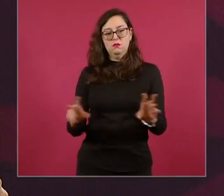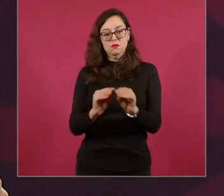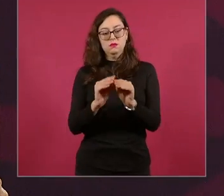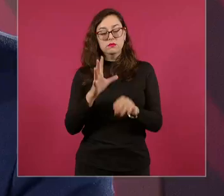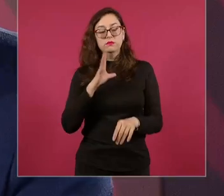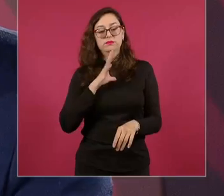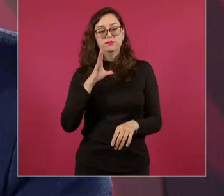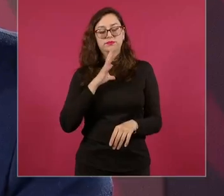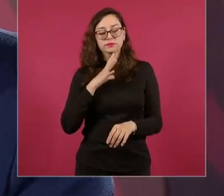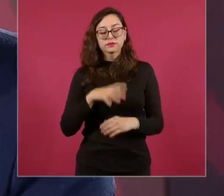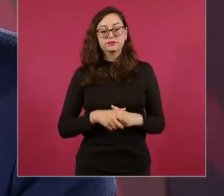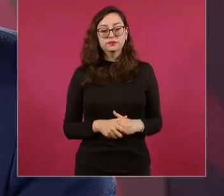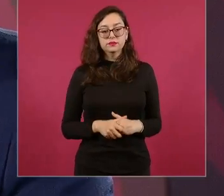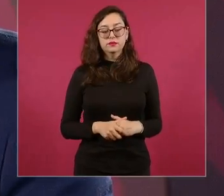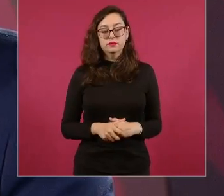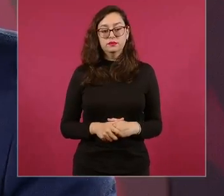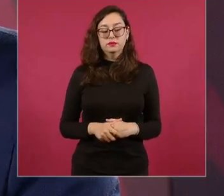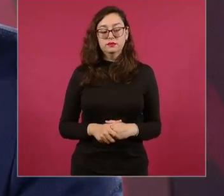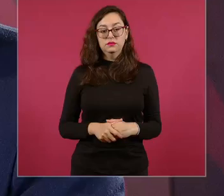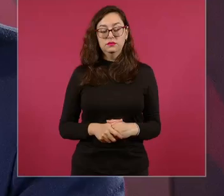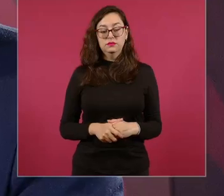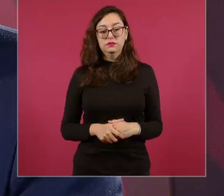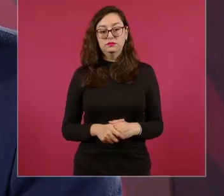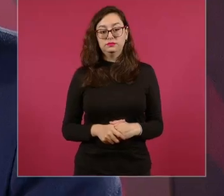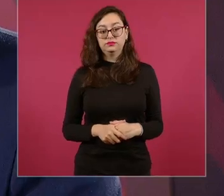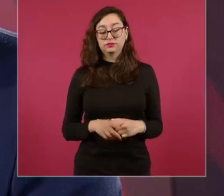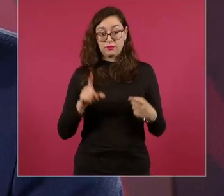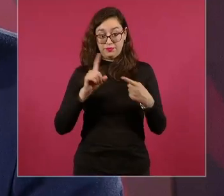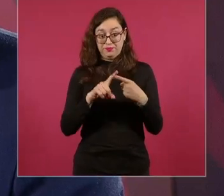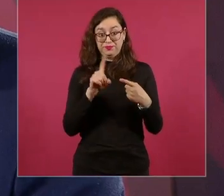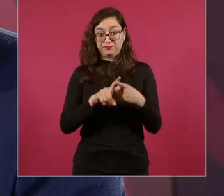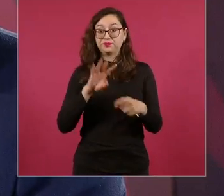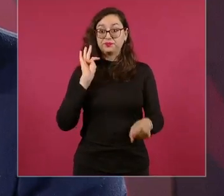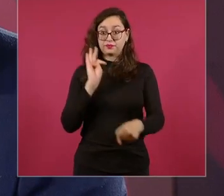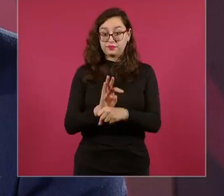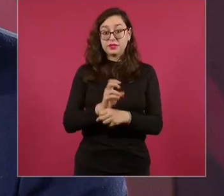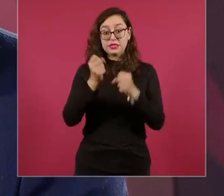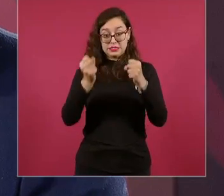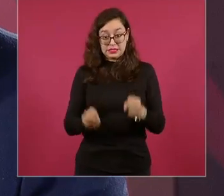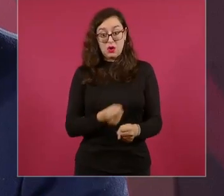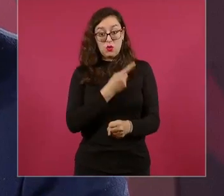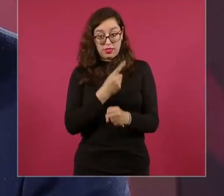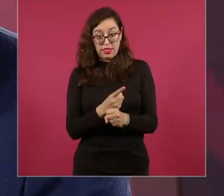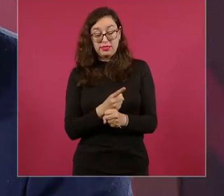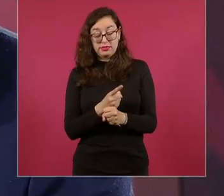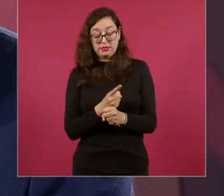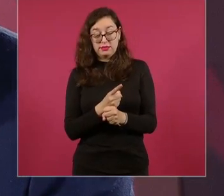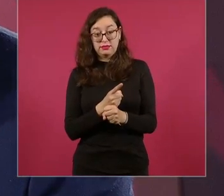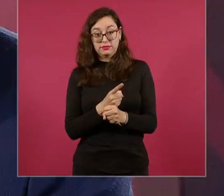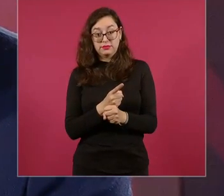y no sólo es la seguridad es